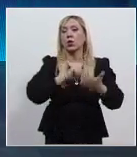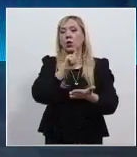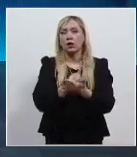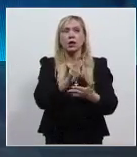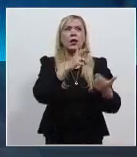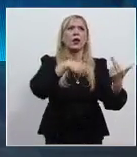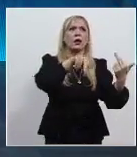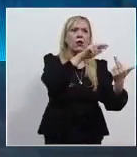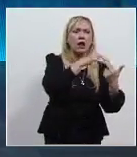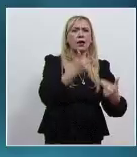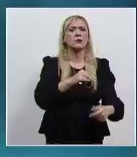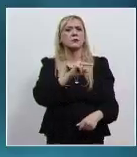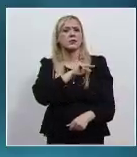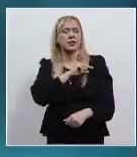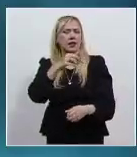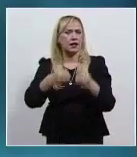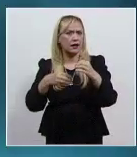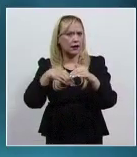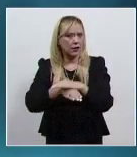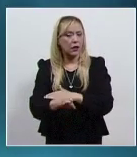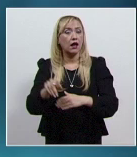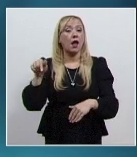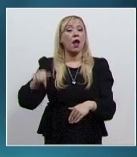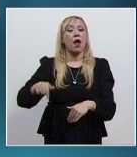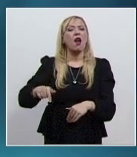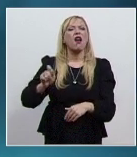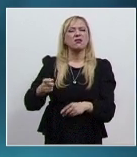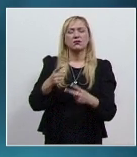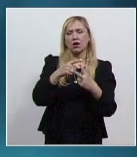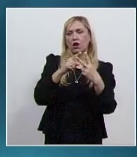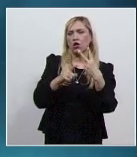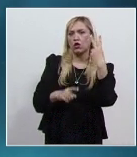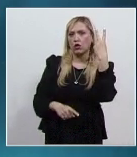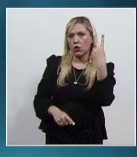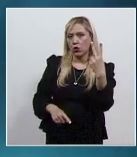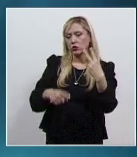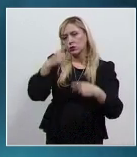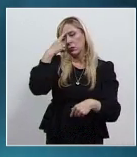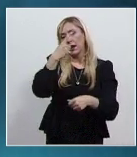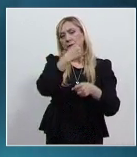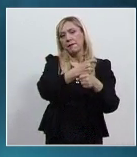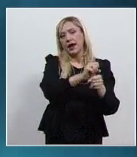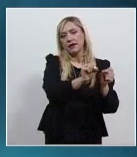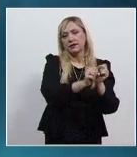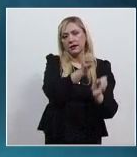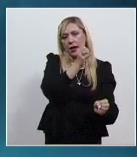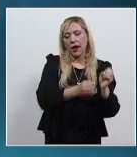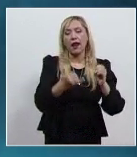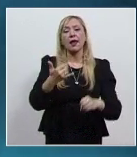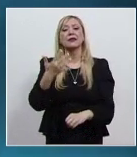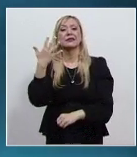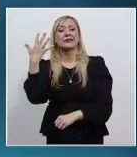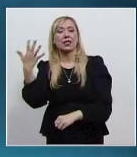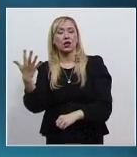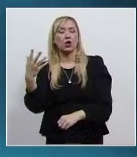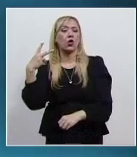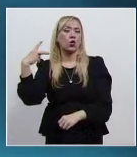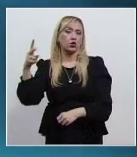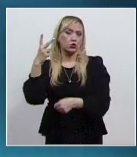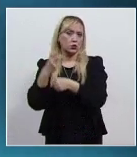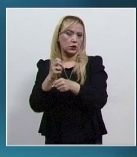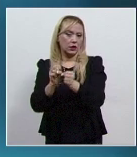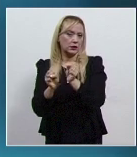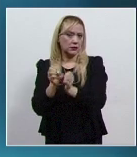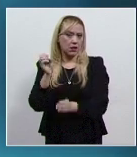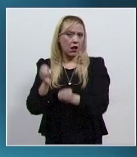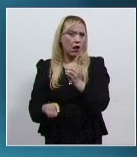tribunales colegiados. De la Suprema Corte se publicaron 2 criterios de la primera sala y 5 de la segunda. En el caso de la